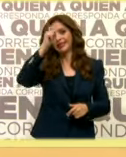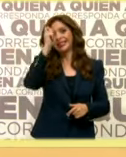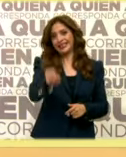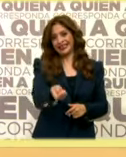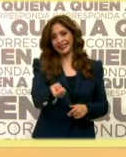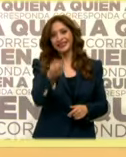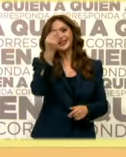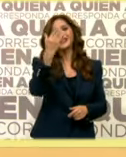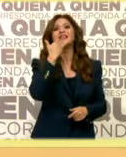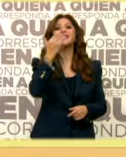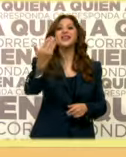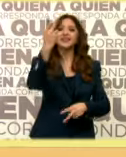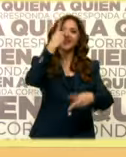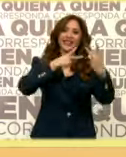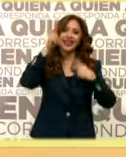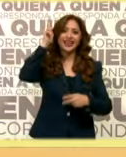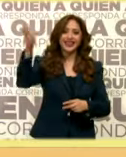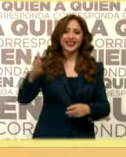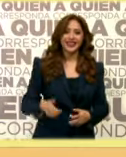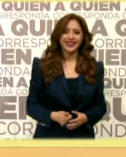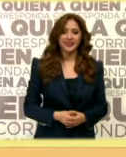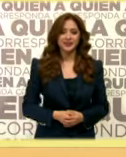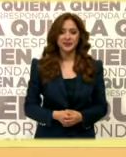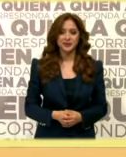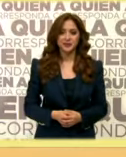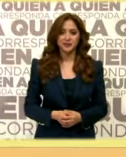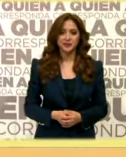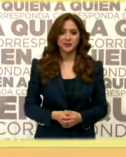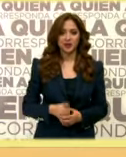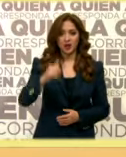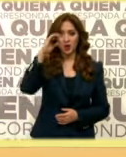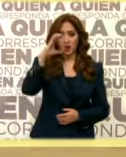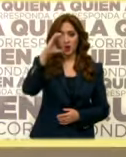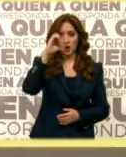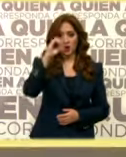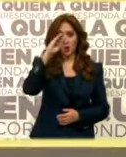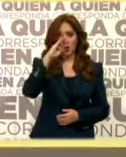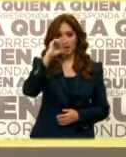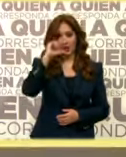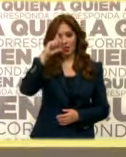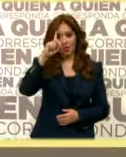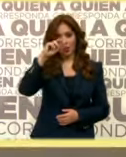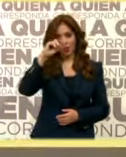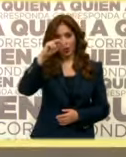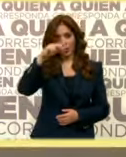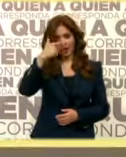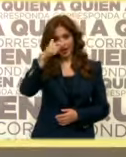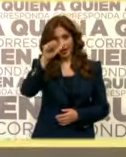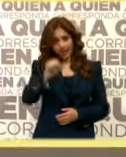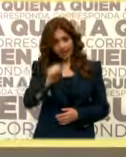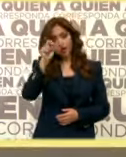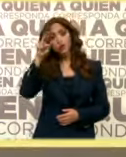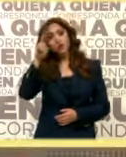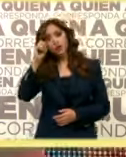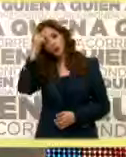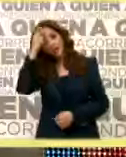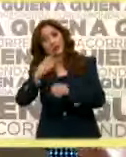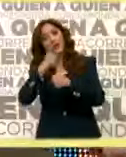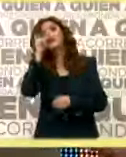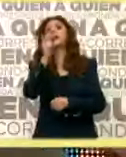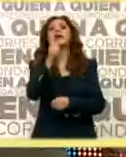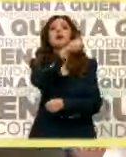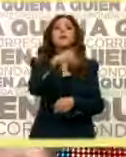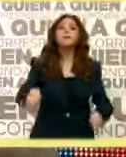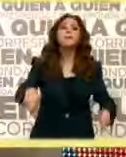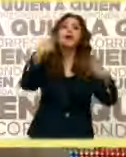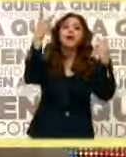¿eh? Bienvenidas. Hola. Jorge Covadonga Álvarez Soberanis, director de mercadotecnia de la Casa de la Educadora. Creo que ni